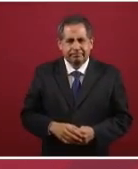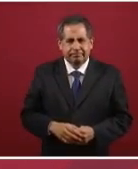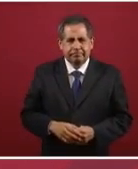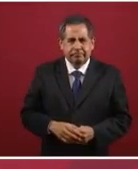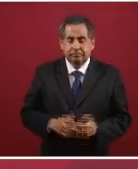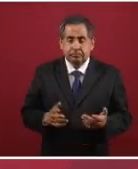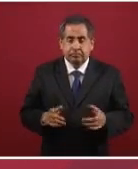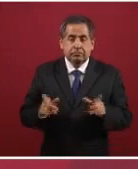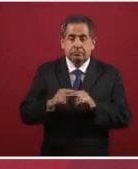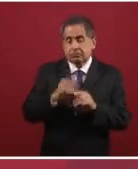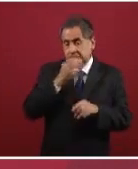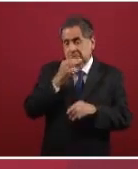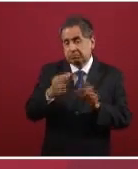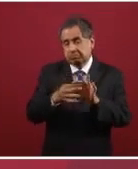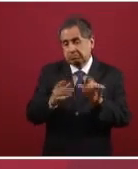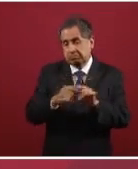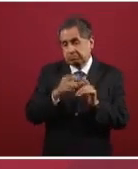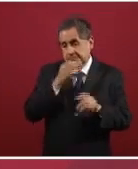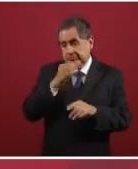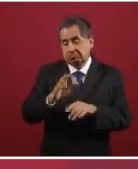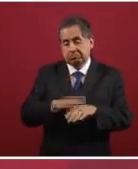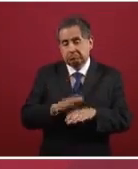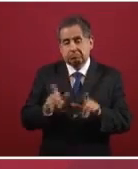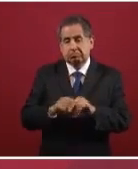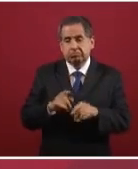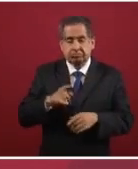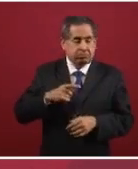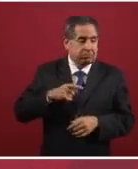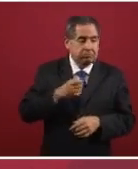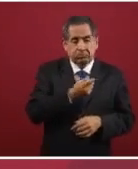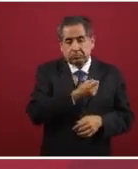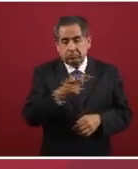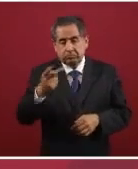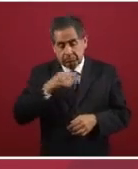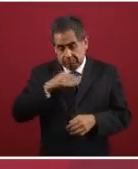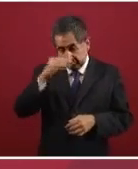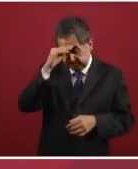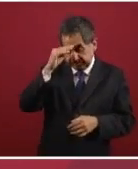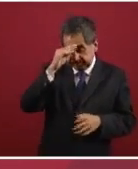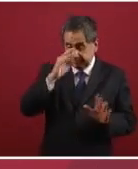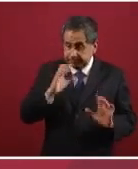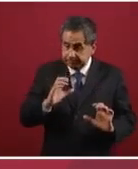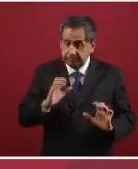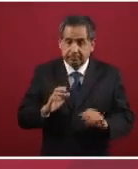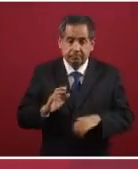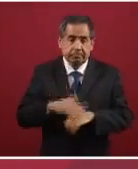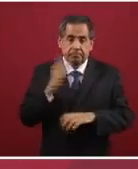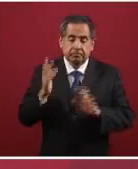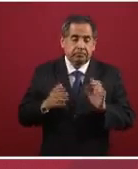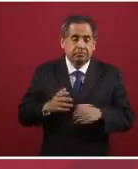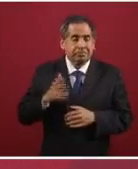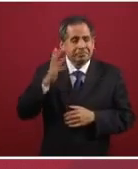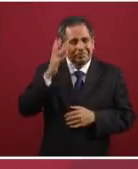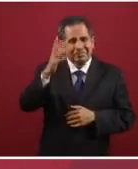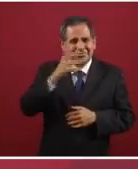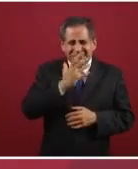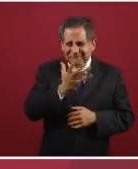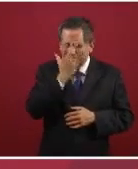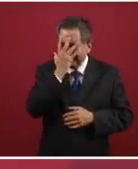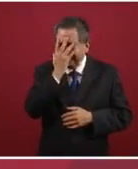Eso es lo único que se puede decir, o sea, que le piensen, o sea, porque imagínense la